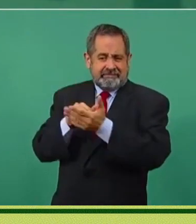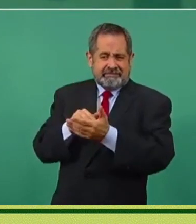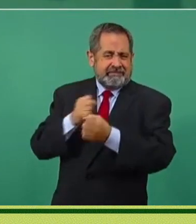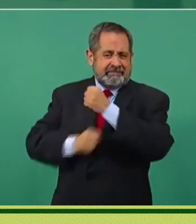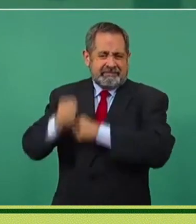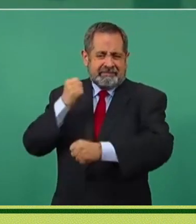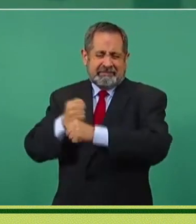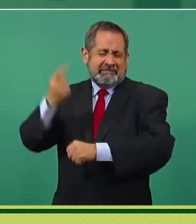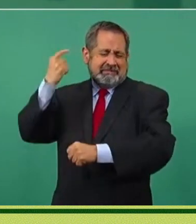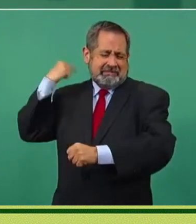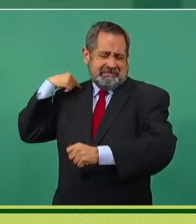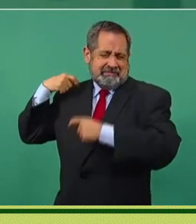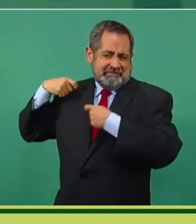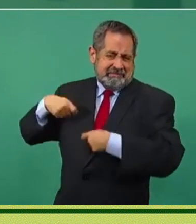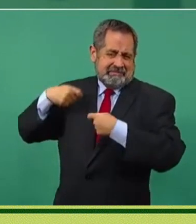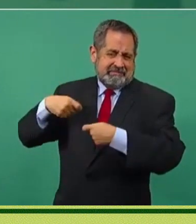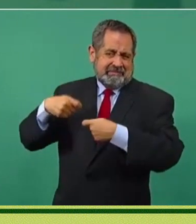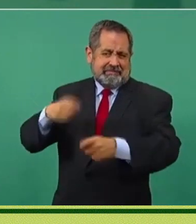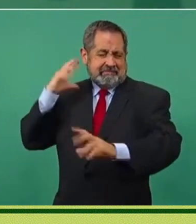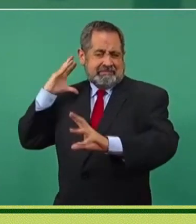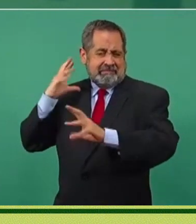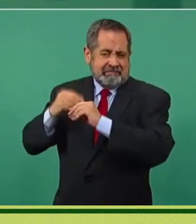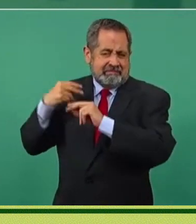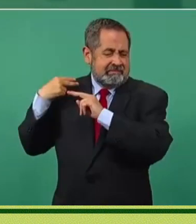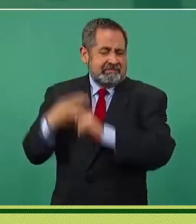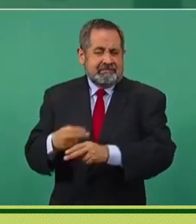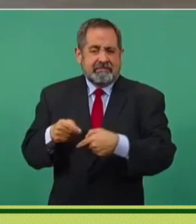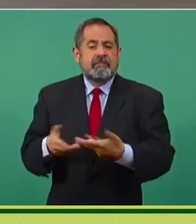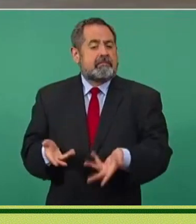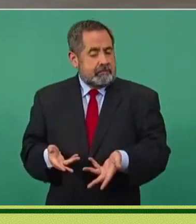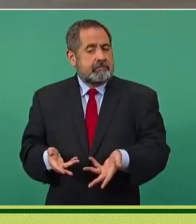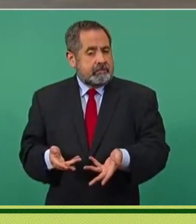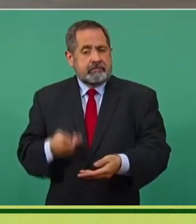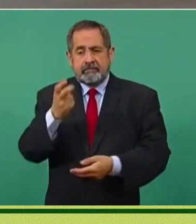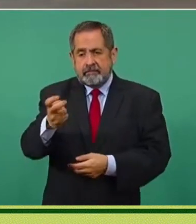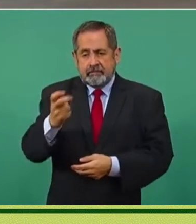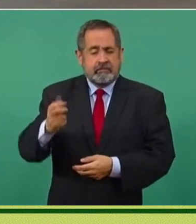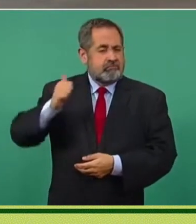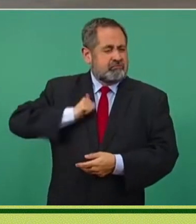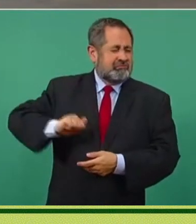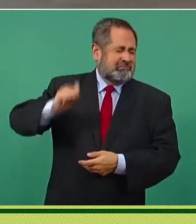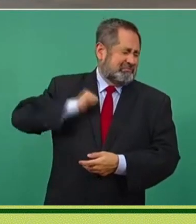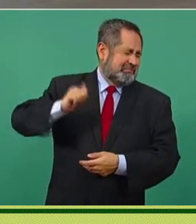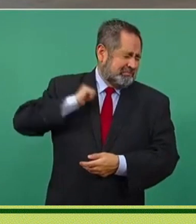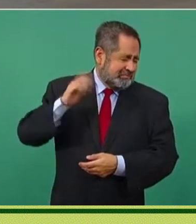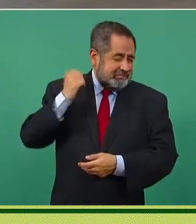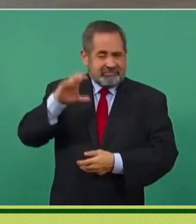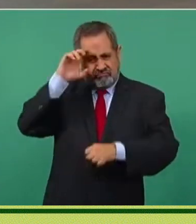acá, hasta nuestros días. De esas civilizaciones, de esas